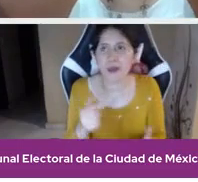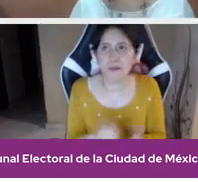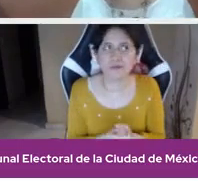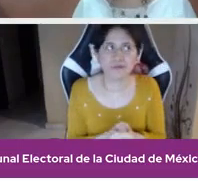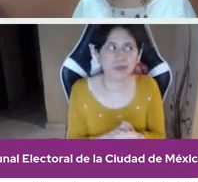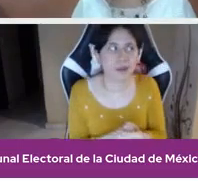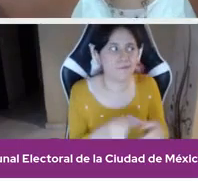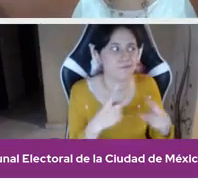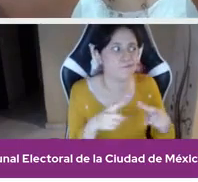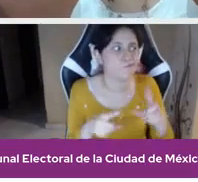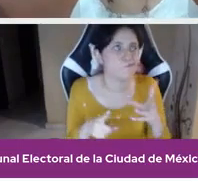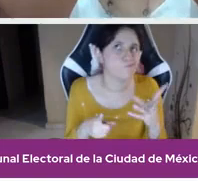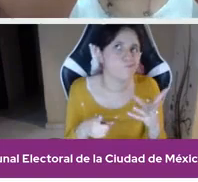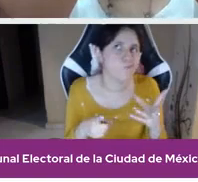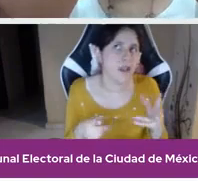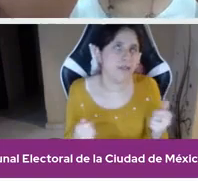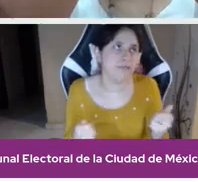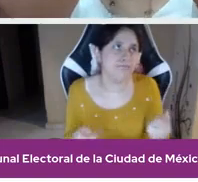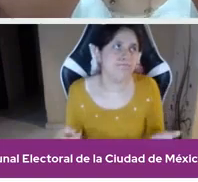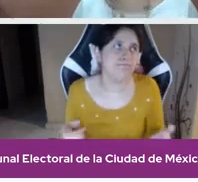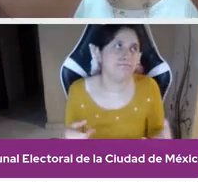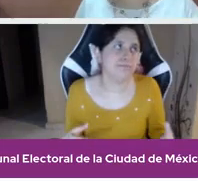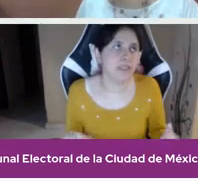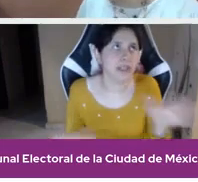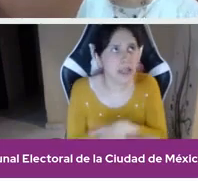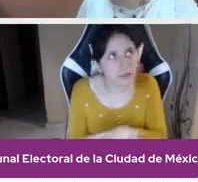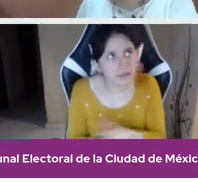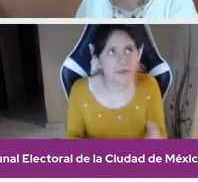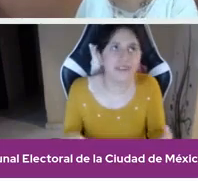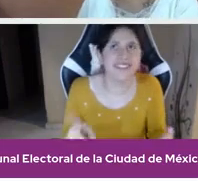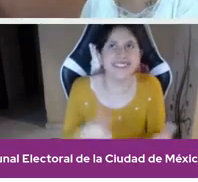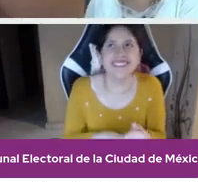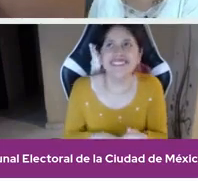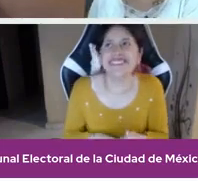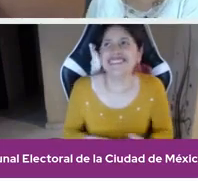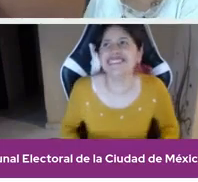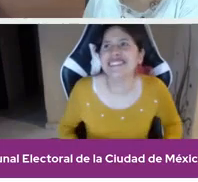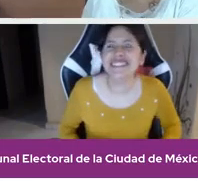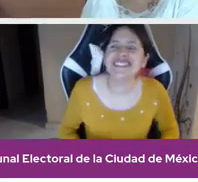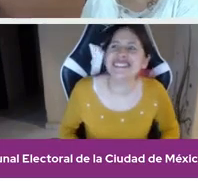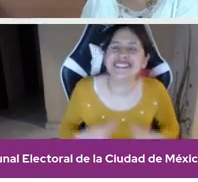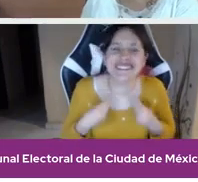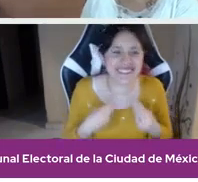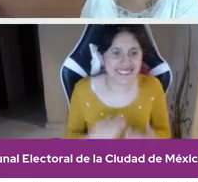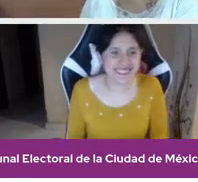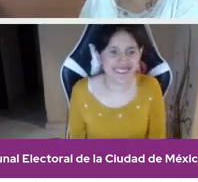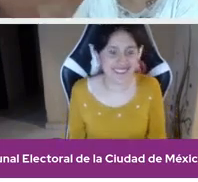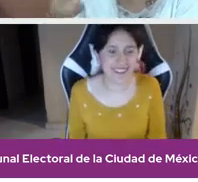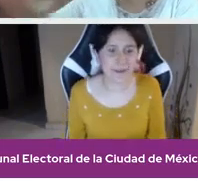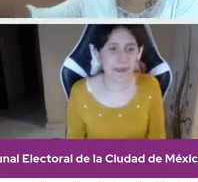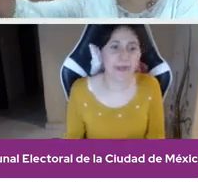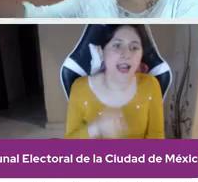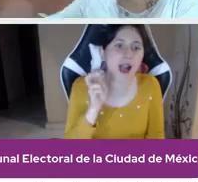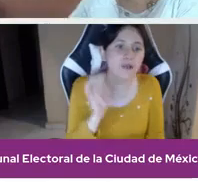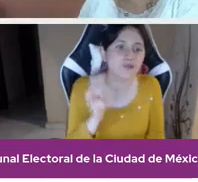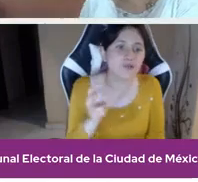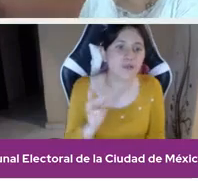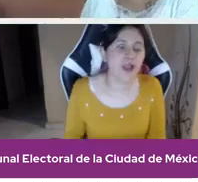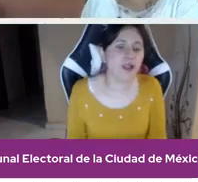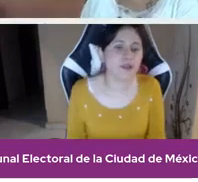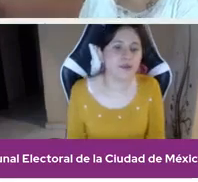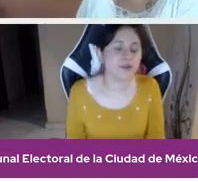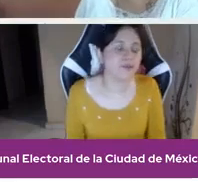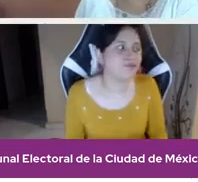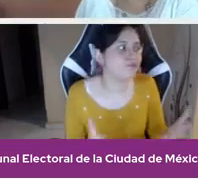condiciones diversas. Entonces, asumémonos a la solidaridad y sororidad,